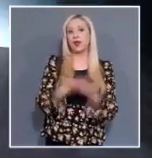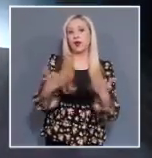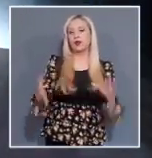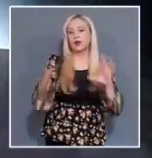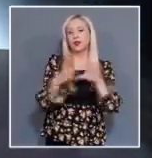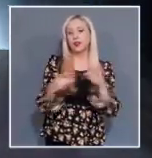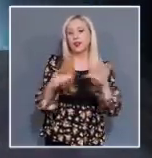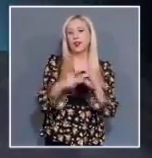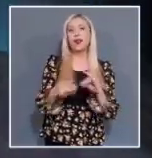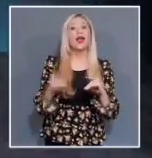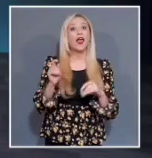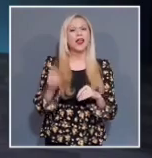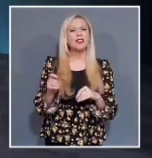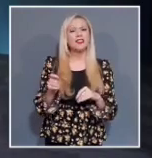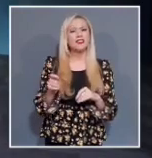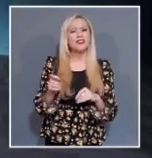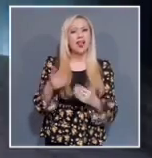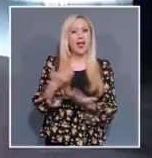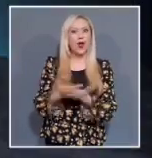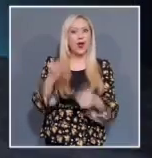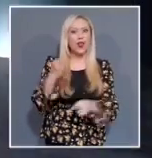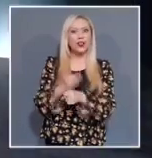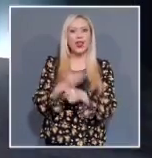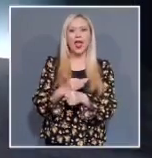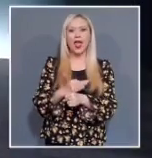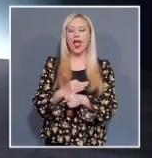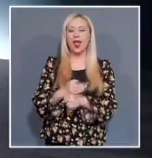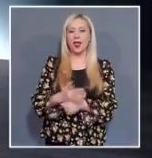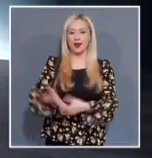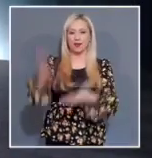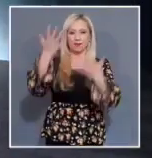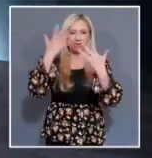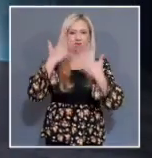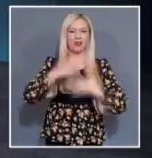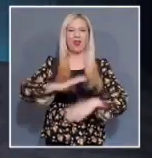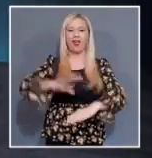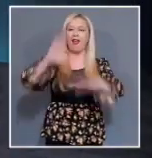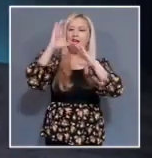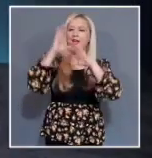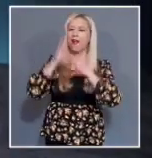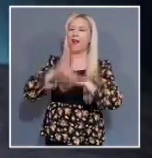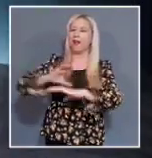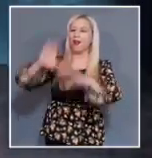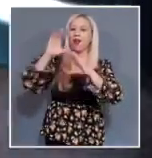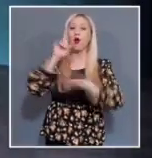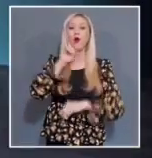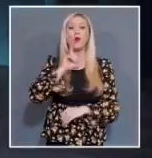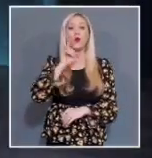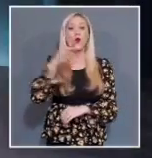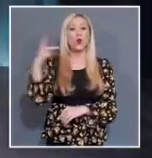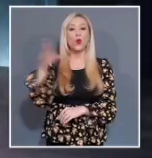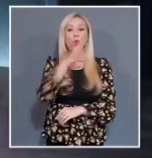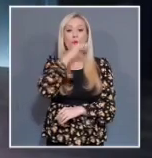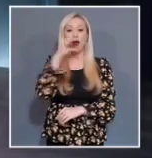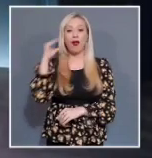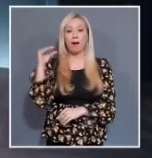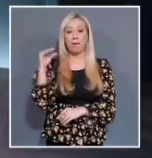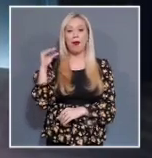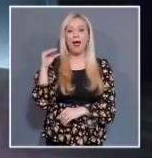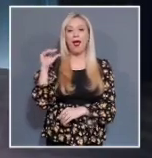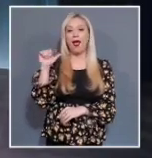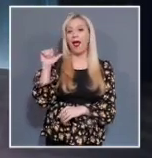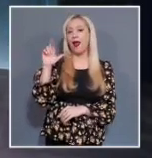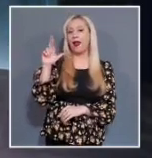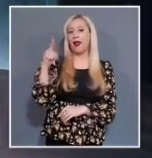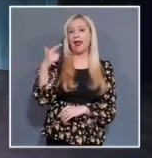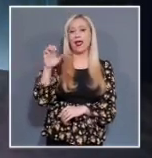el concierto Mi Voz al Mundo con la cantante cubana Argelia Fragoso. Ya nos